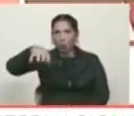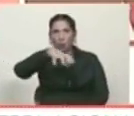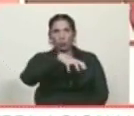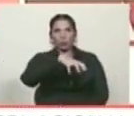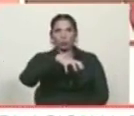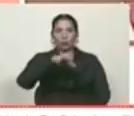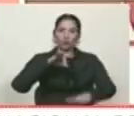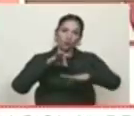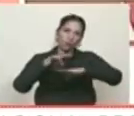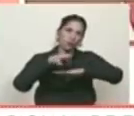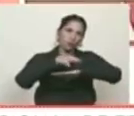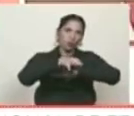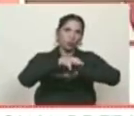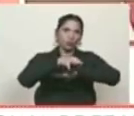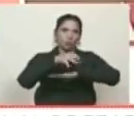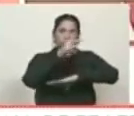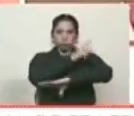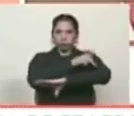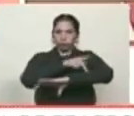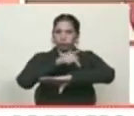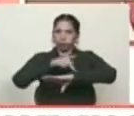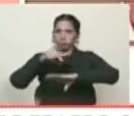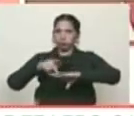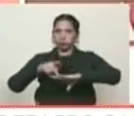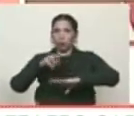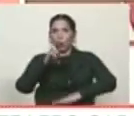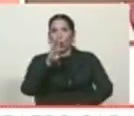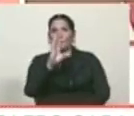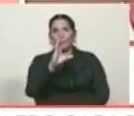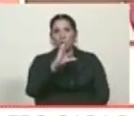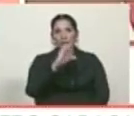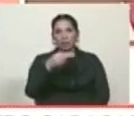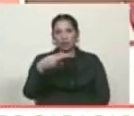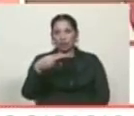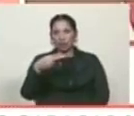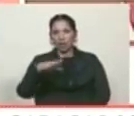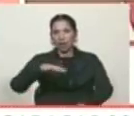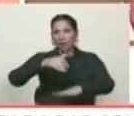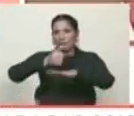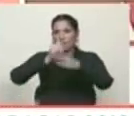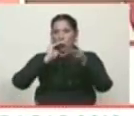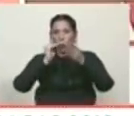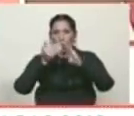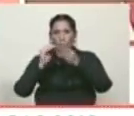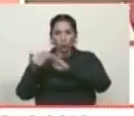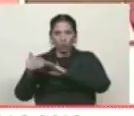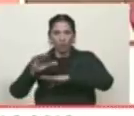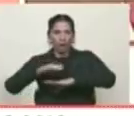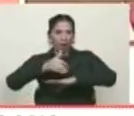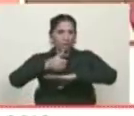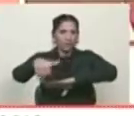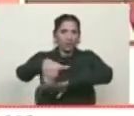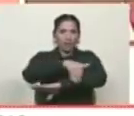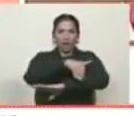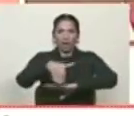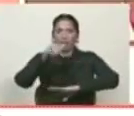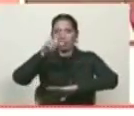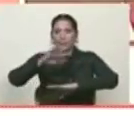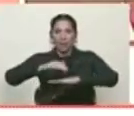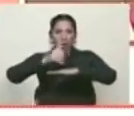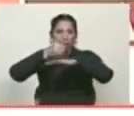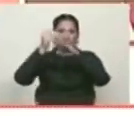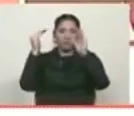políticos municipales, parroquiales, VCH, los jefes de comunidad, jefes de calle y hasta los jefes de